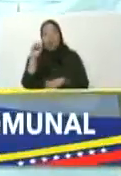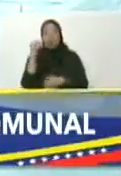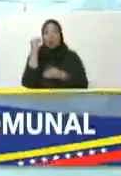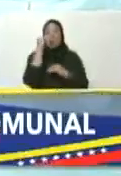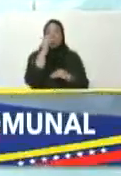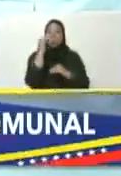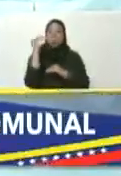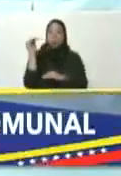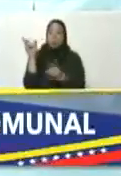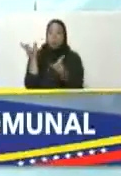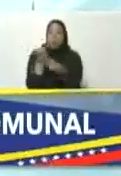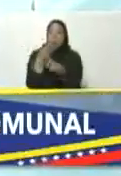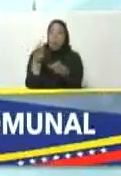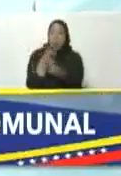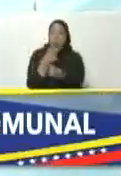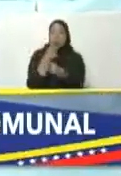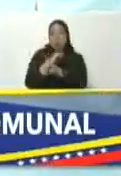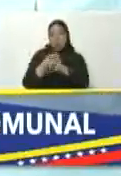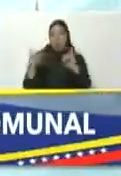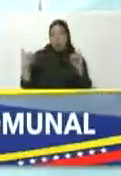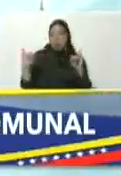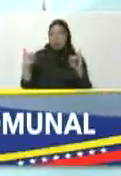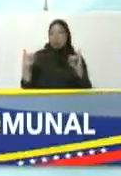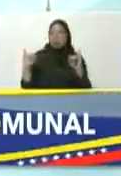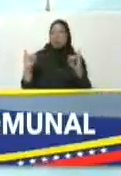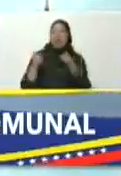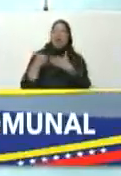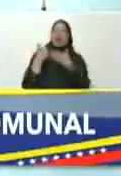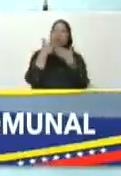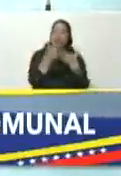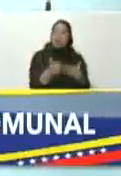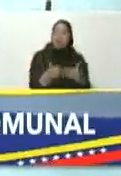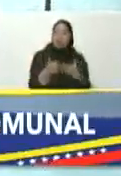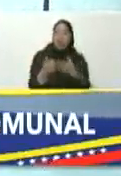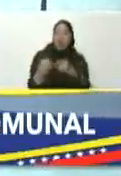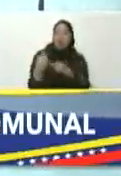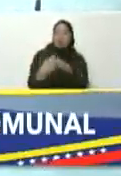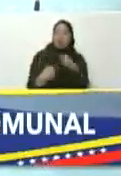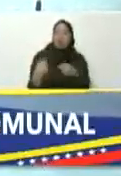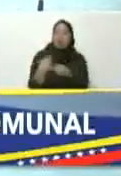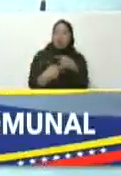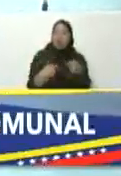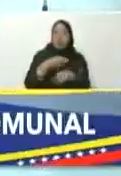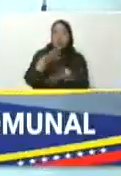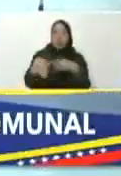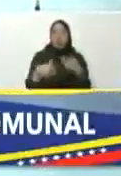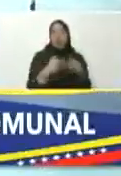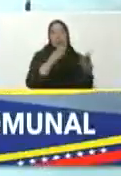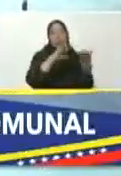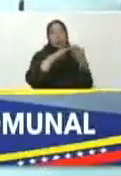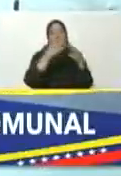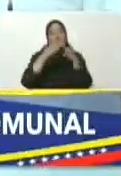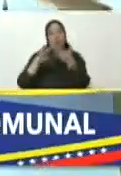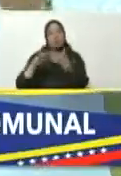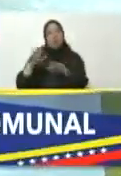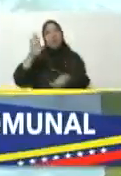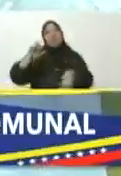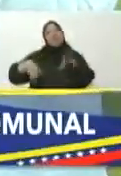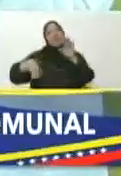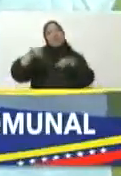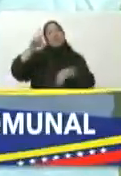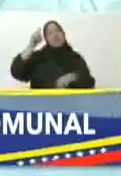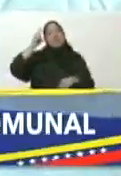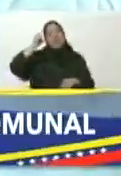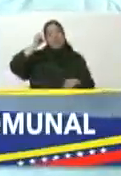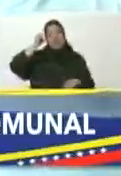turnos que se pudieran llenar. Y eso generaría una rotación de toda la comuna, de 15 días solamente, bueno, para